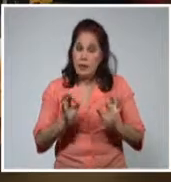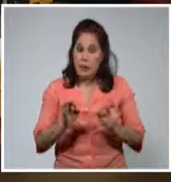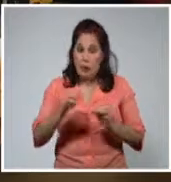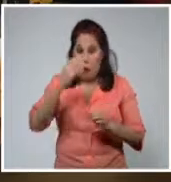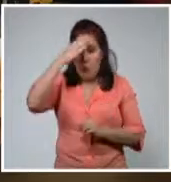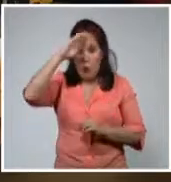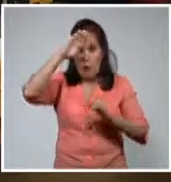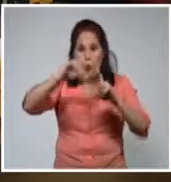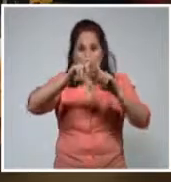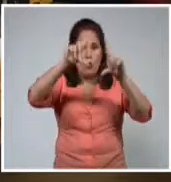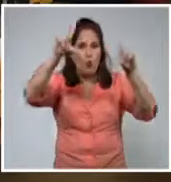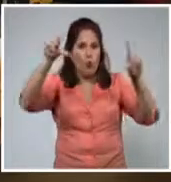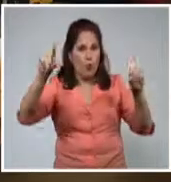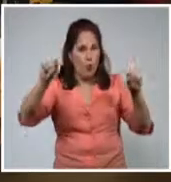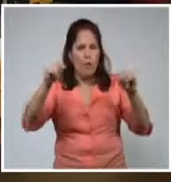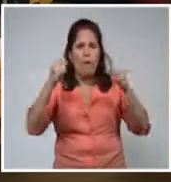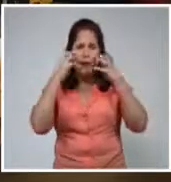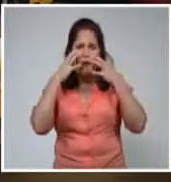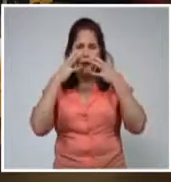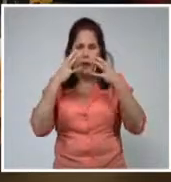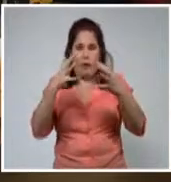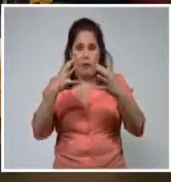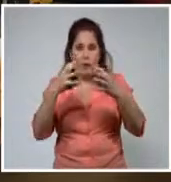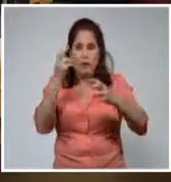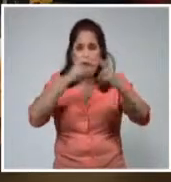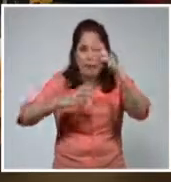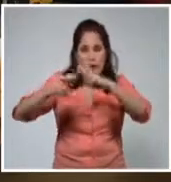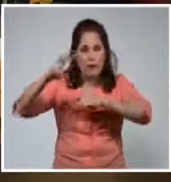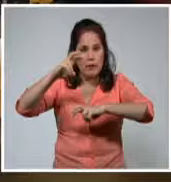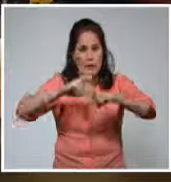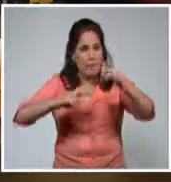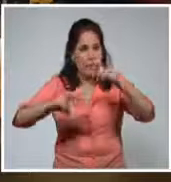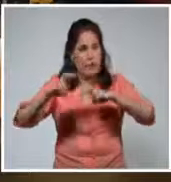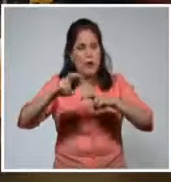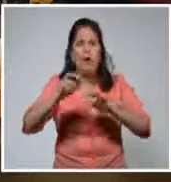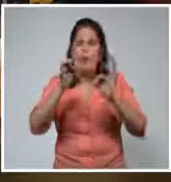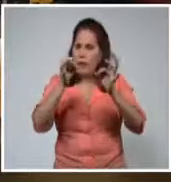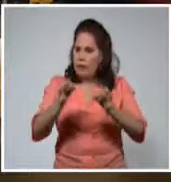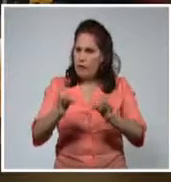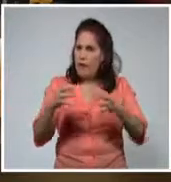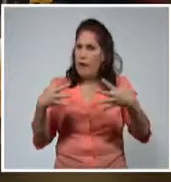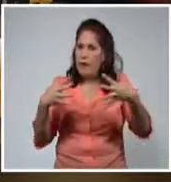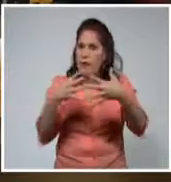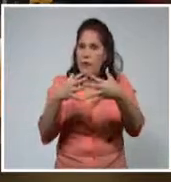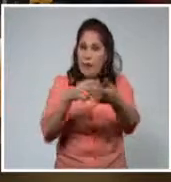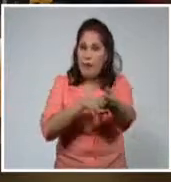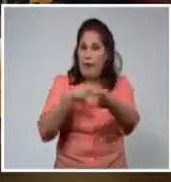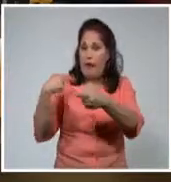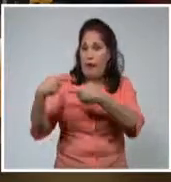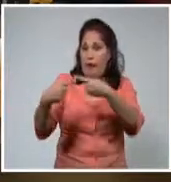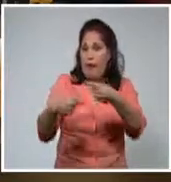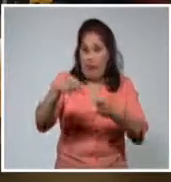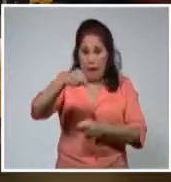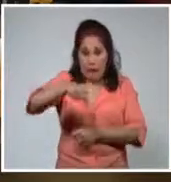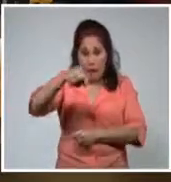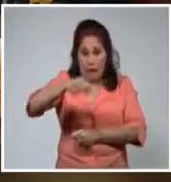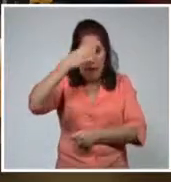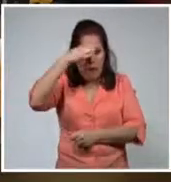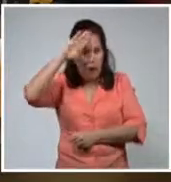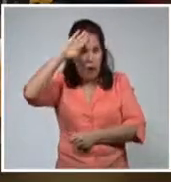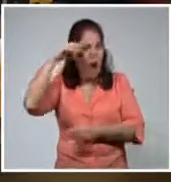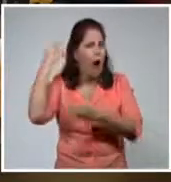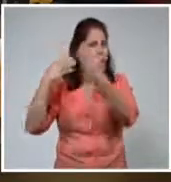Cuba, uno de los aportes más llamativos del estudio ha sido definir el vínculo genético de los cubanos actuales con